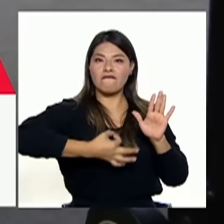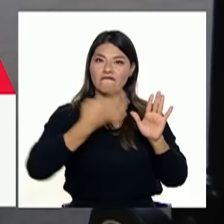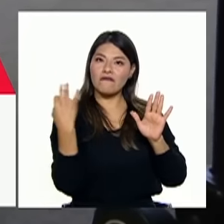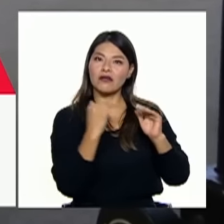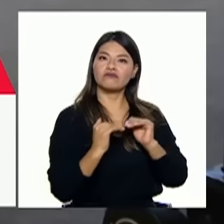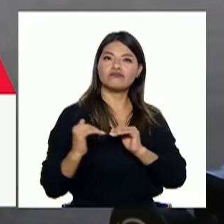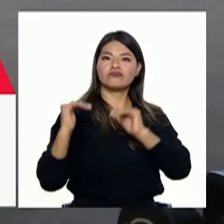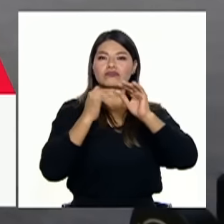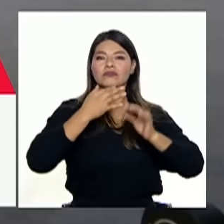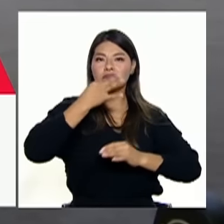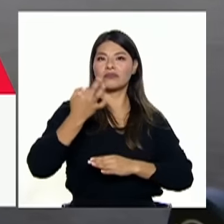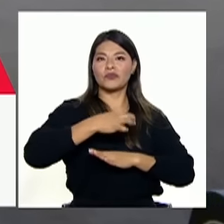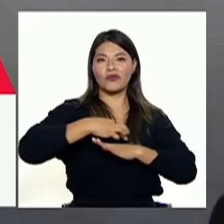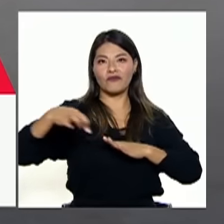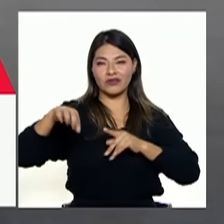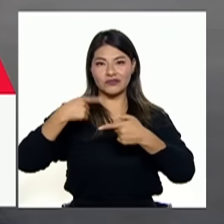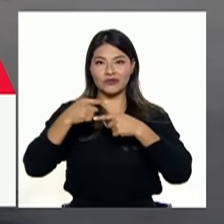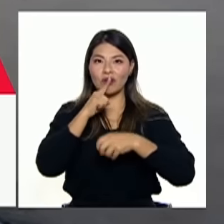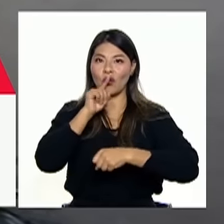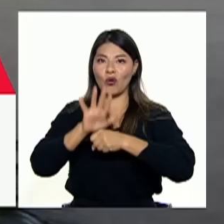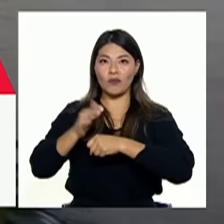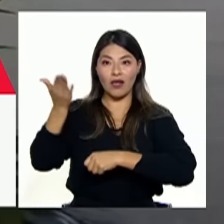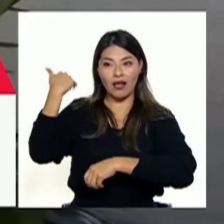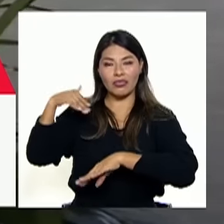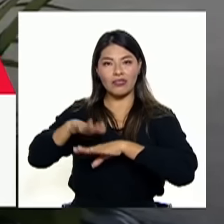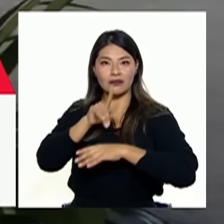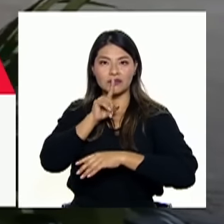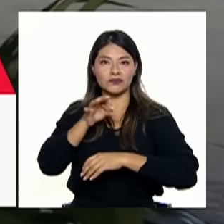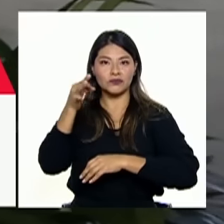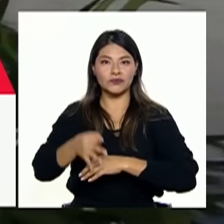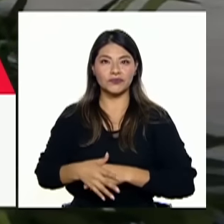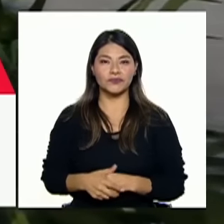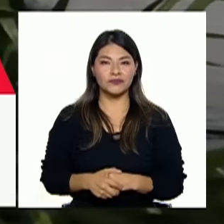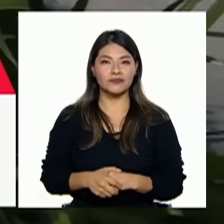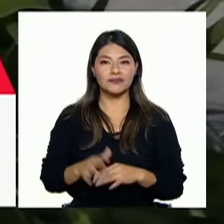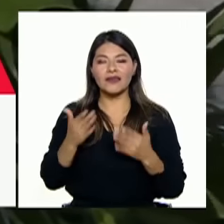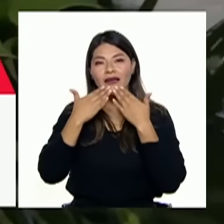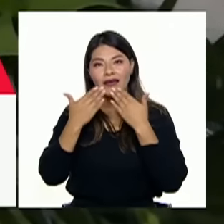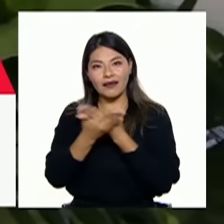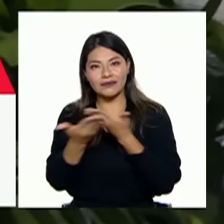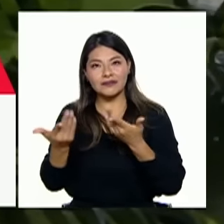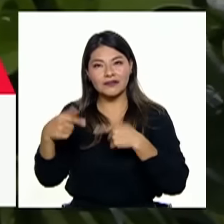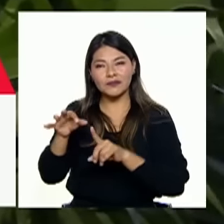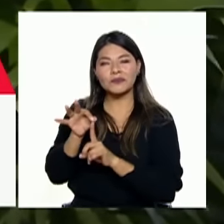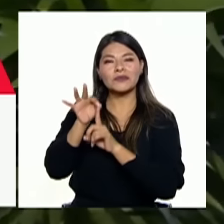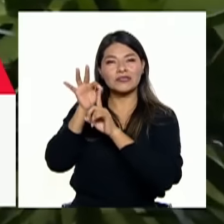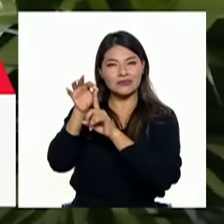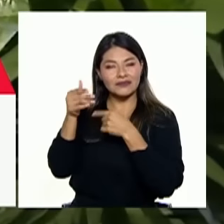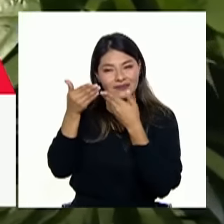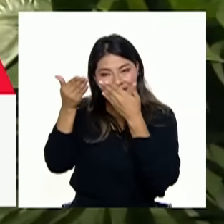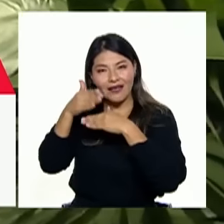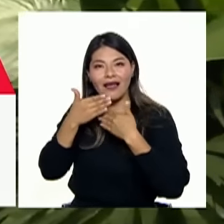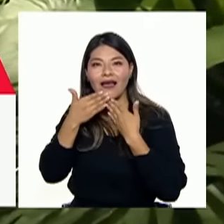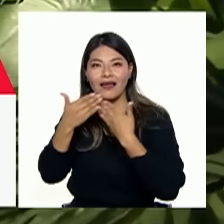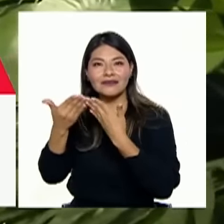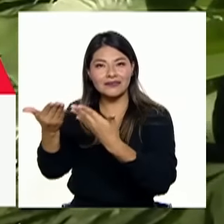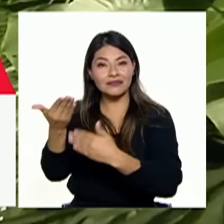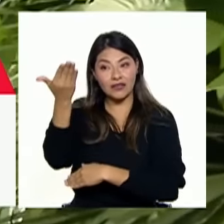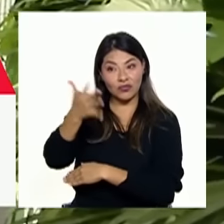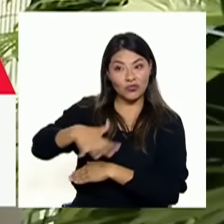de profesionalismo y compromiso institucional. Un agradecimiento especial